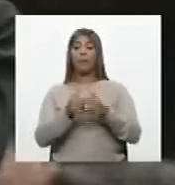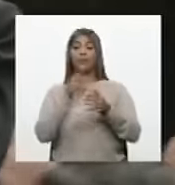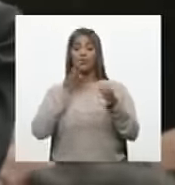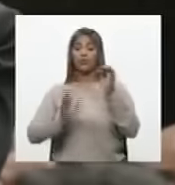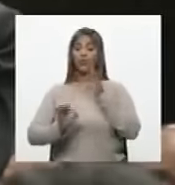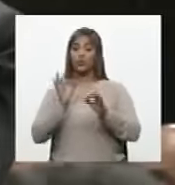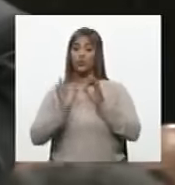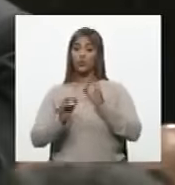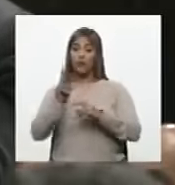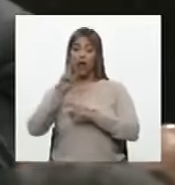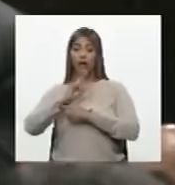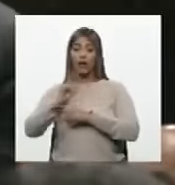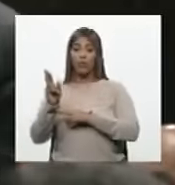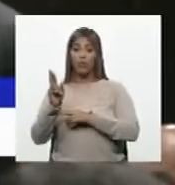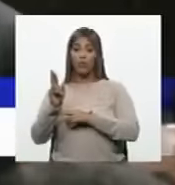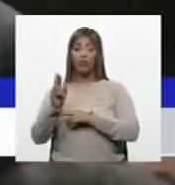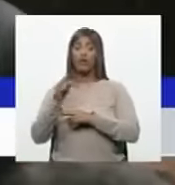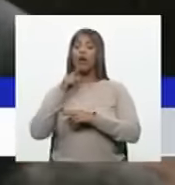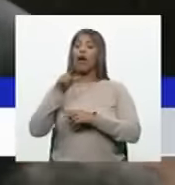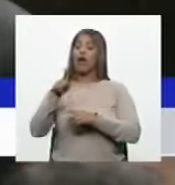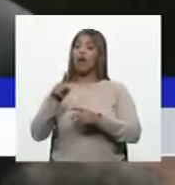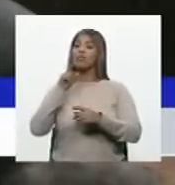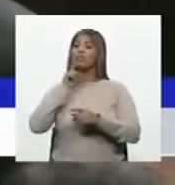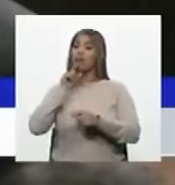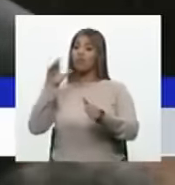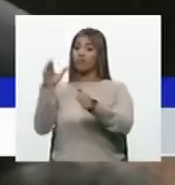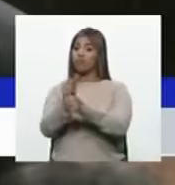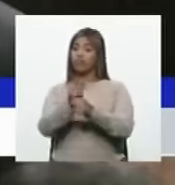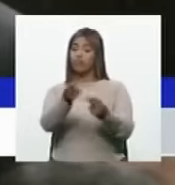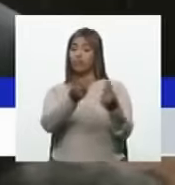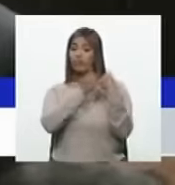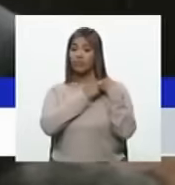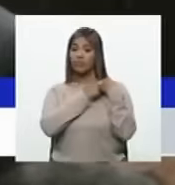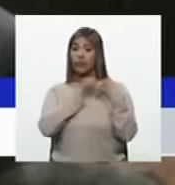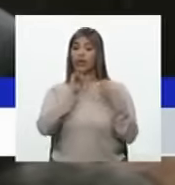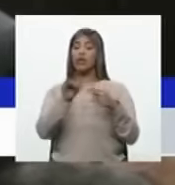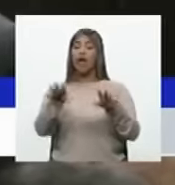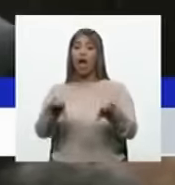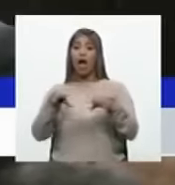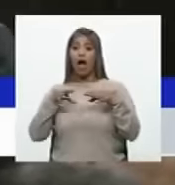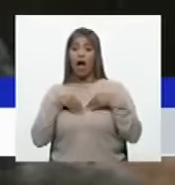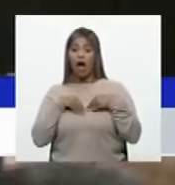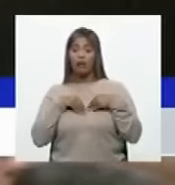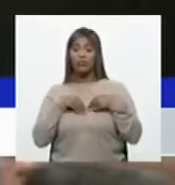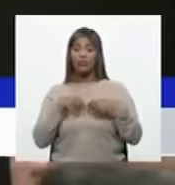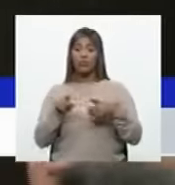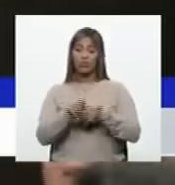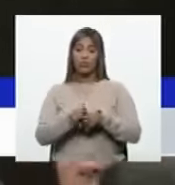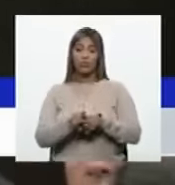Justicia de la República determine los responsables y que asuman lo que por